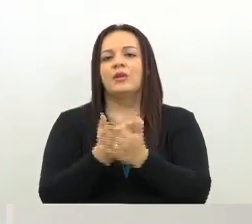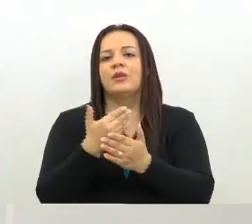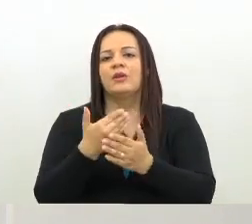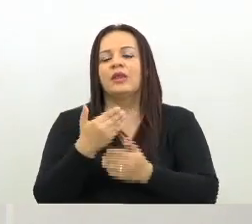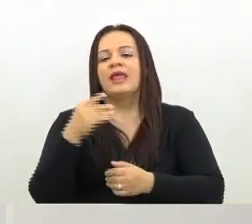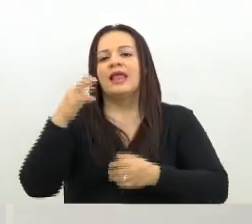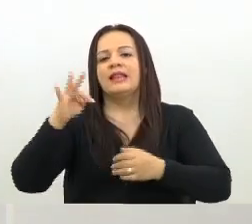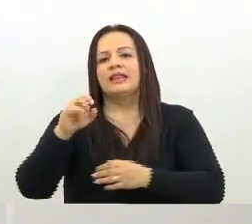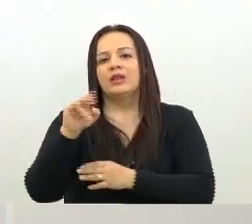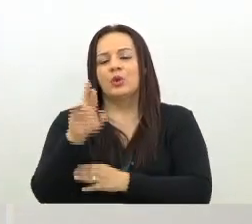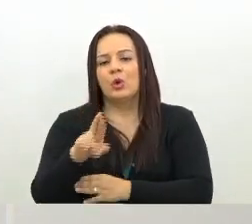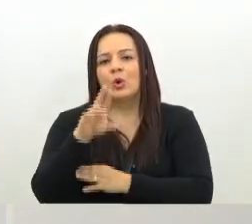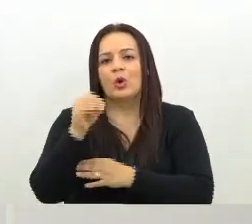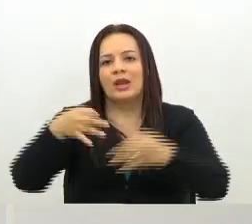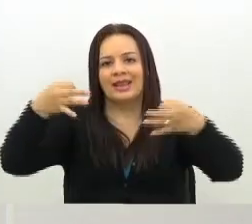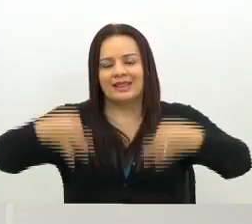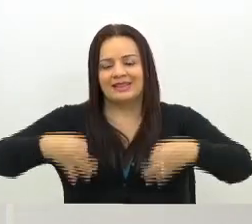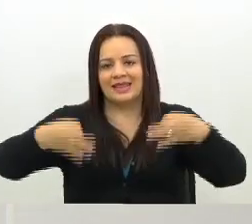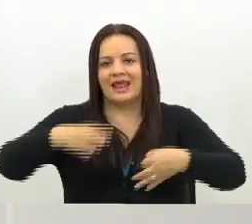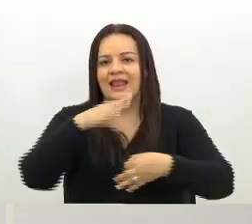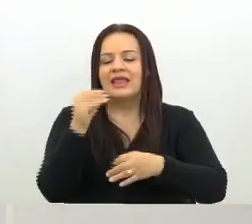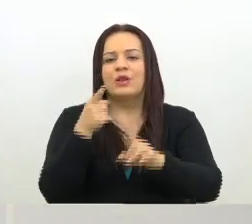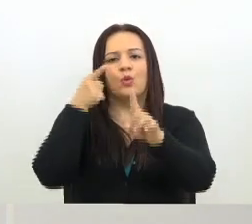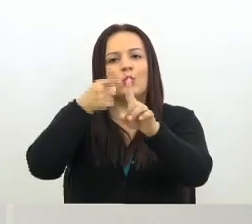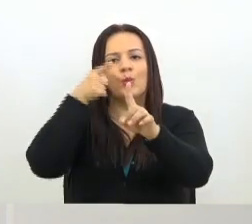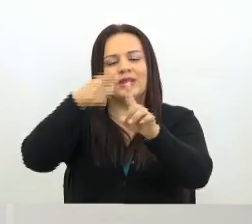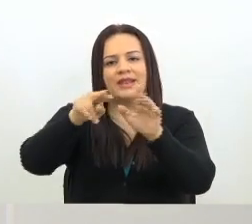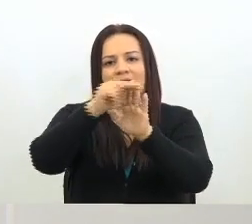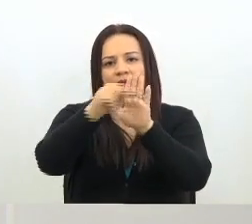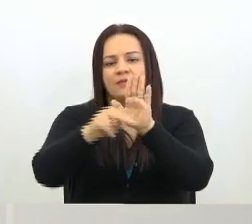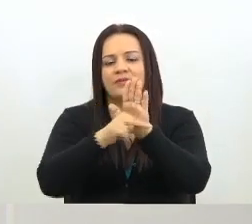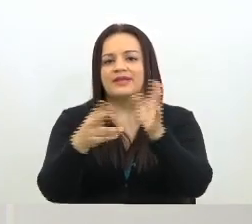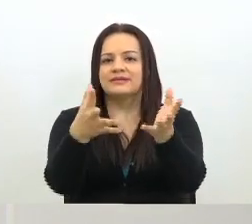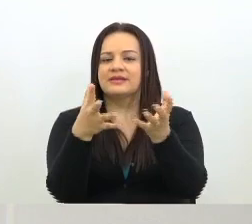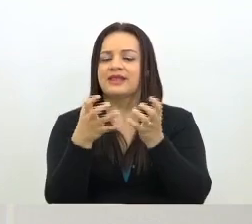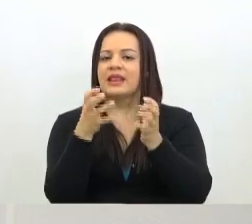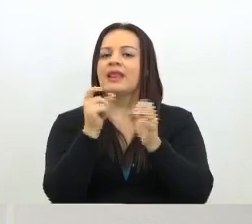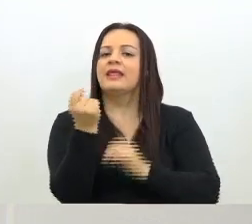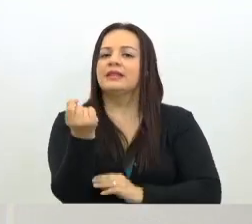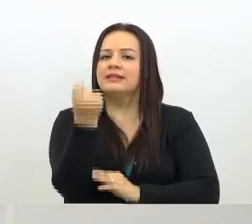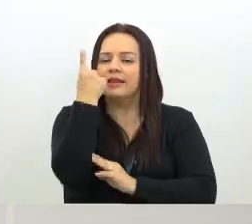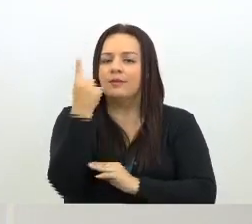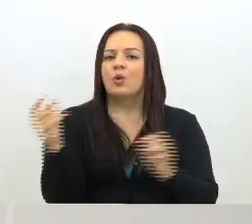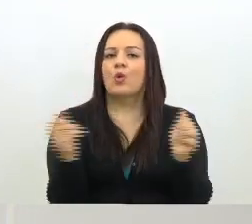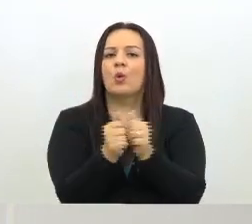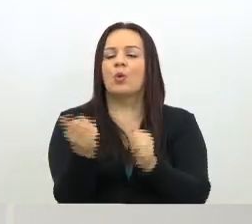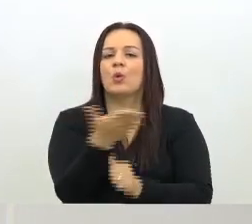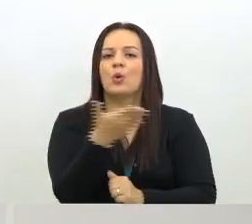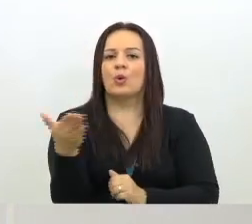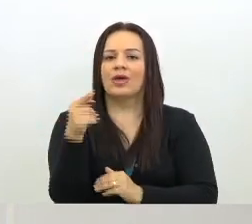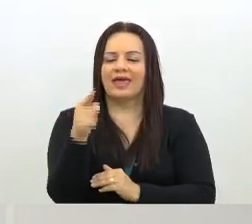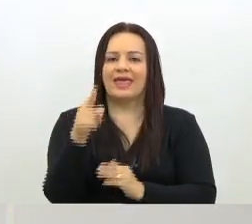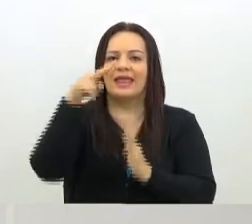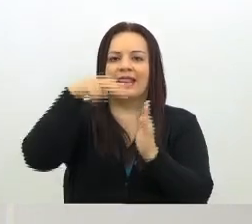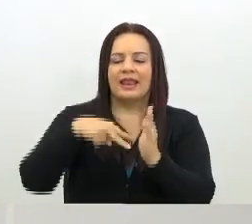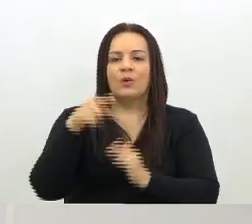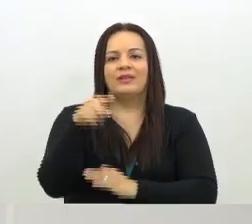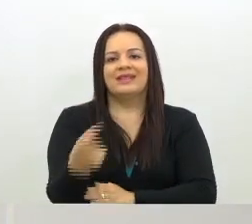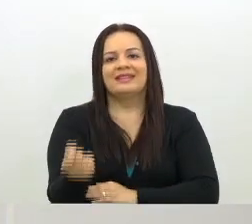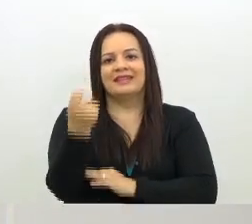el tenor literal y los fines de la norma que se pretende interpretar, con lo que, lejos de interpretar,